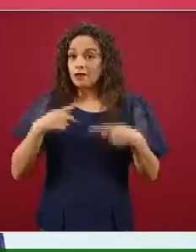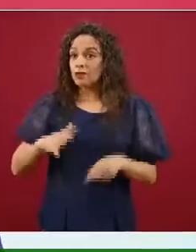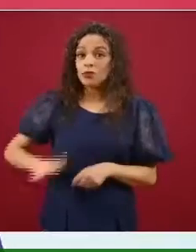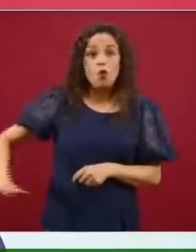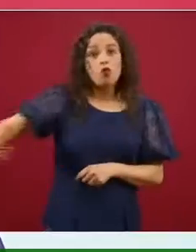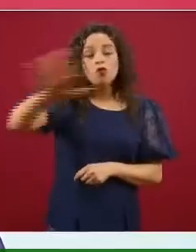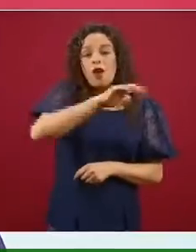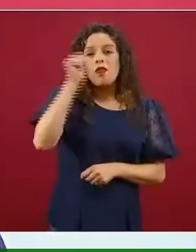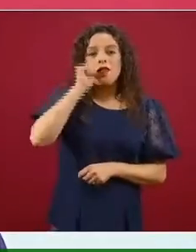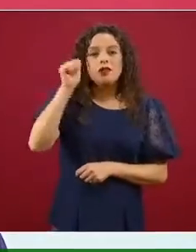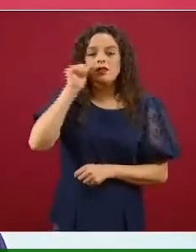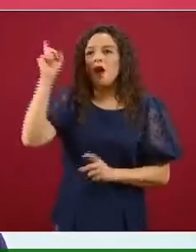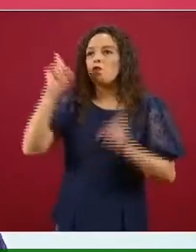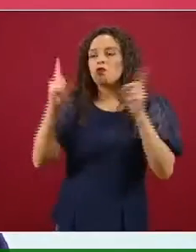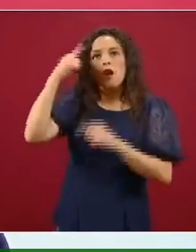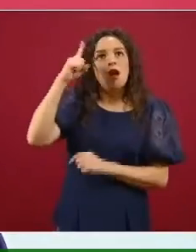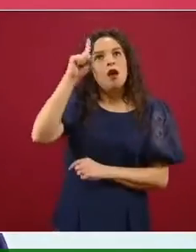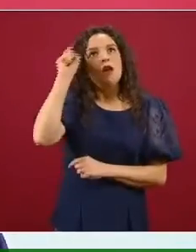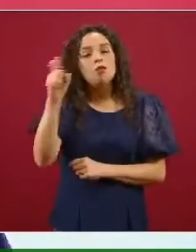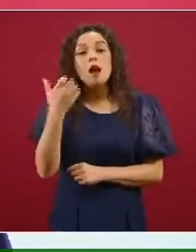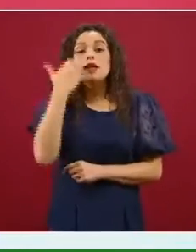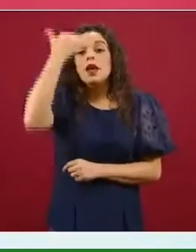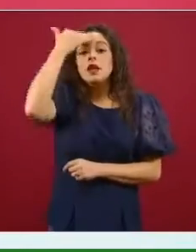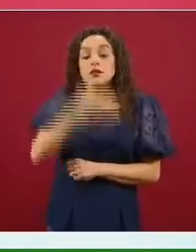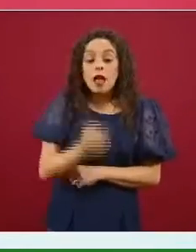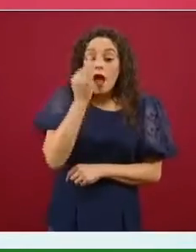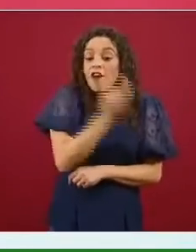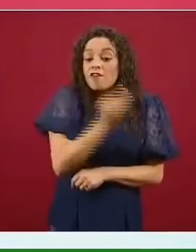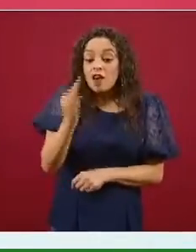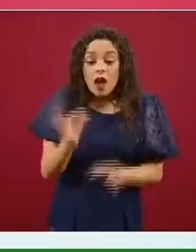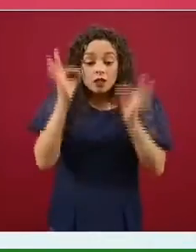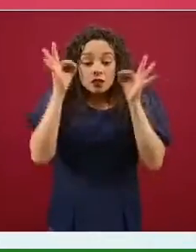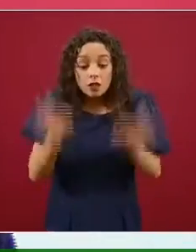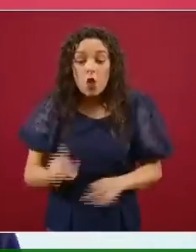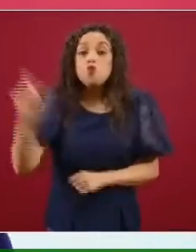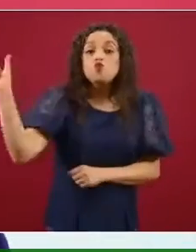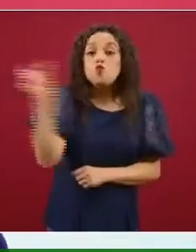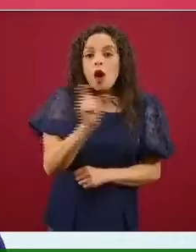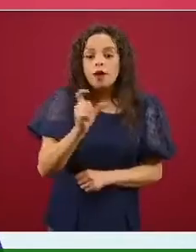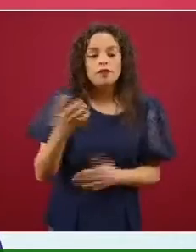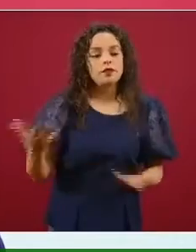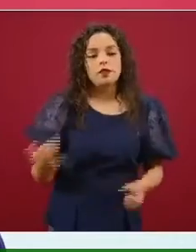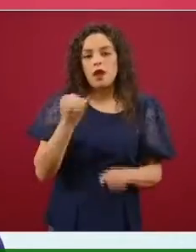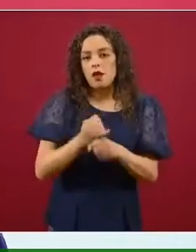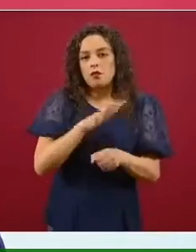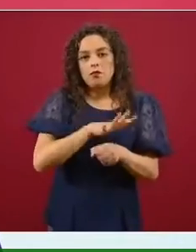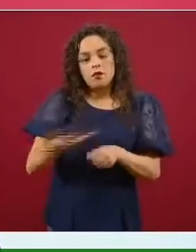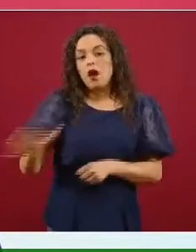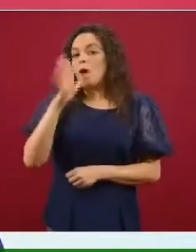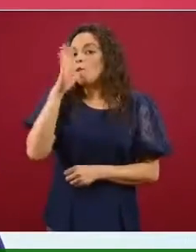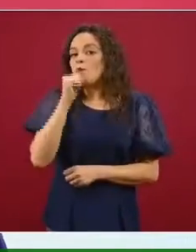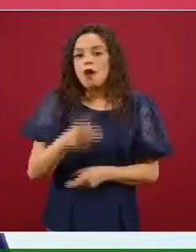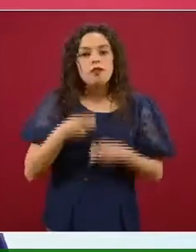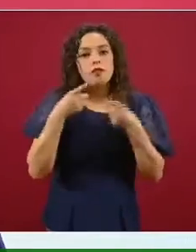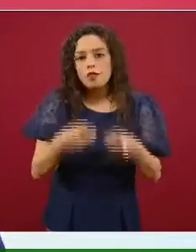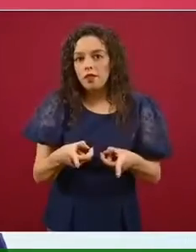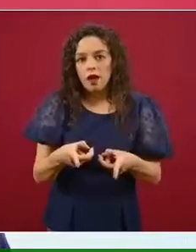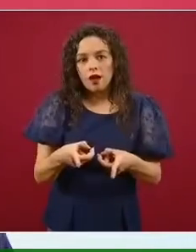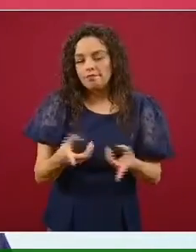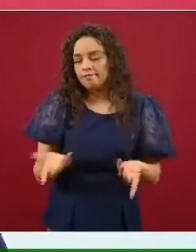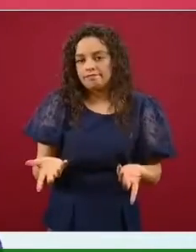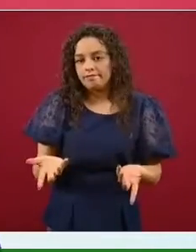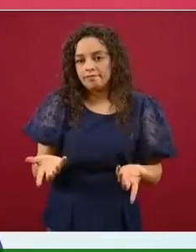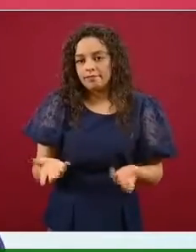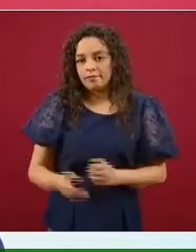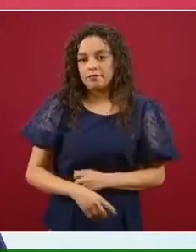precisa. Esto no es una bola de cristal, no se puede dar una promesa específica. Recuerden la frase que he usado, vuelvo a usar: